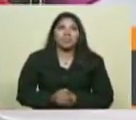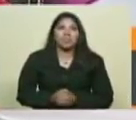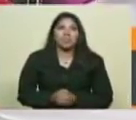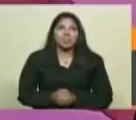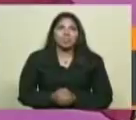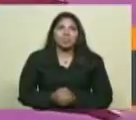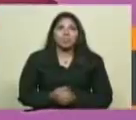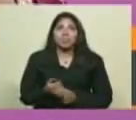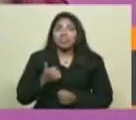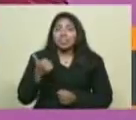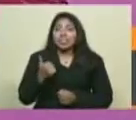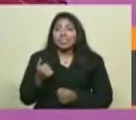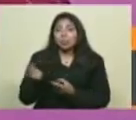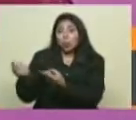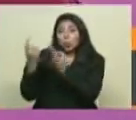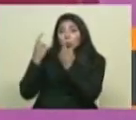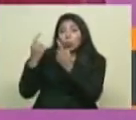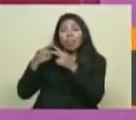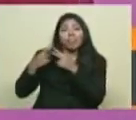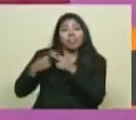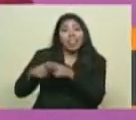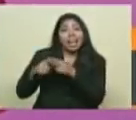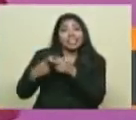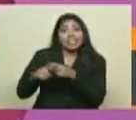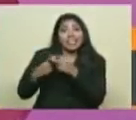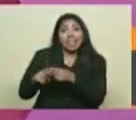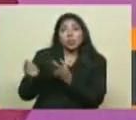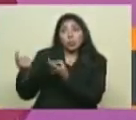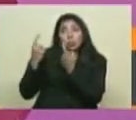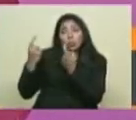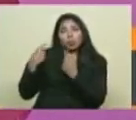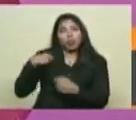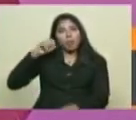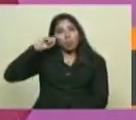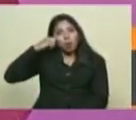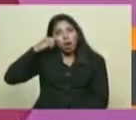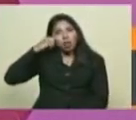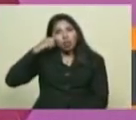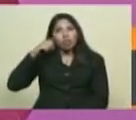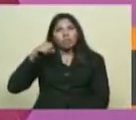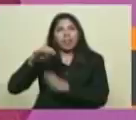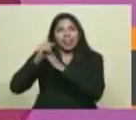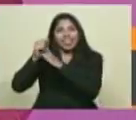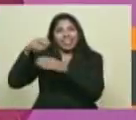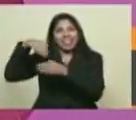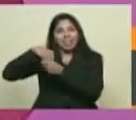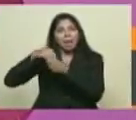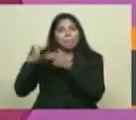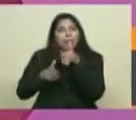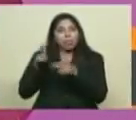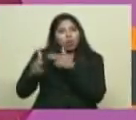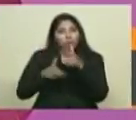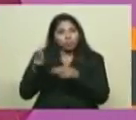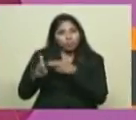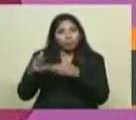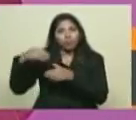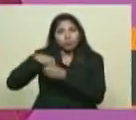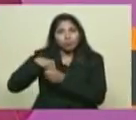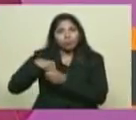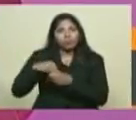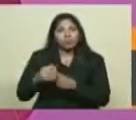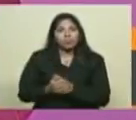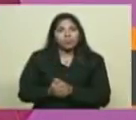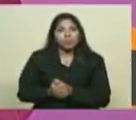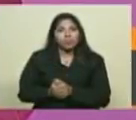María nos daba talleres a nosotros. Yo era delegado sindical del Metro de Caracas. Delegado de un centro de